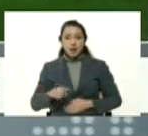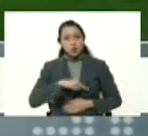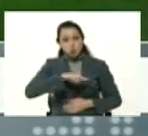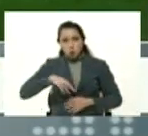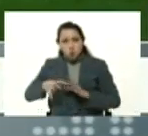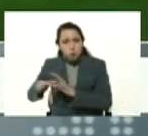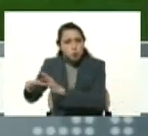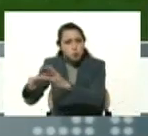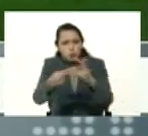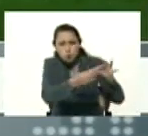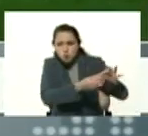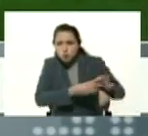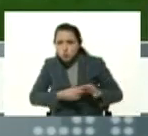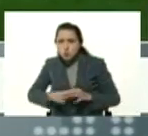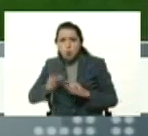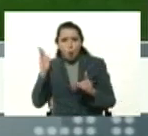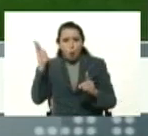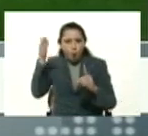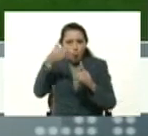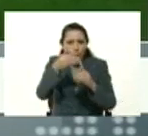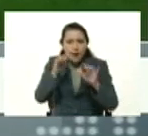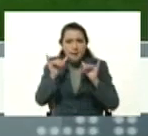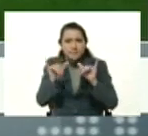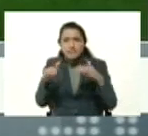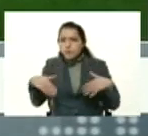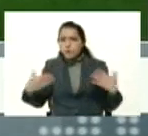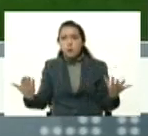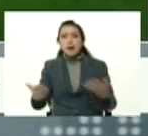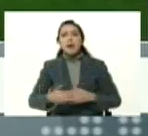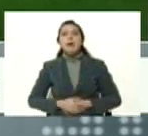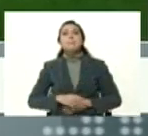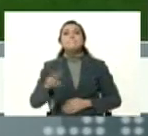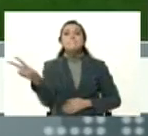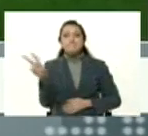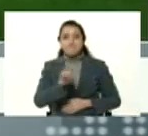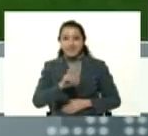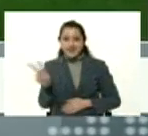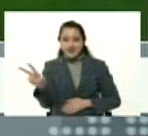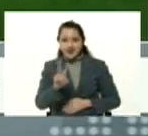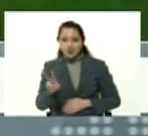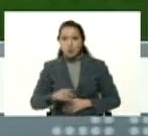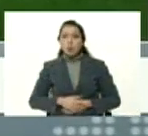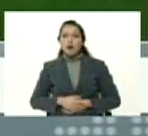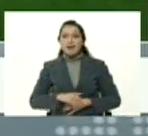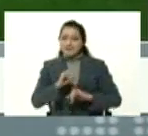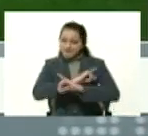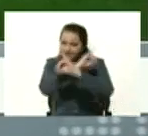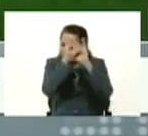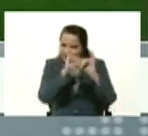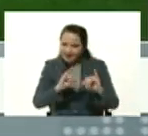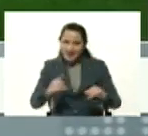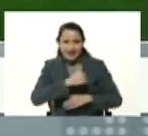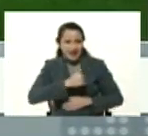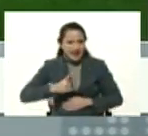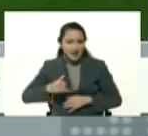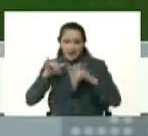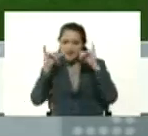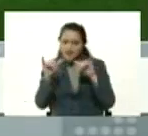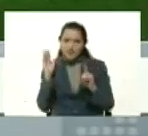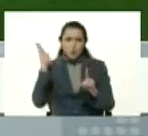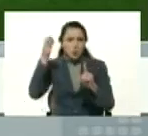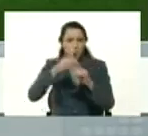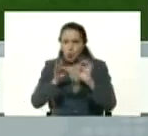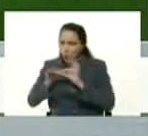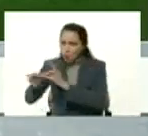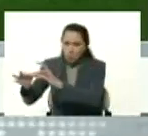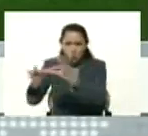une. Y ese algo se llama Venezuela, la felicidad de Venezuela. Eso nos debe unir a todos